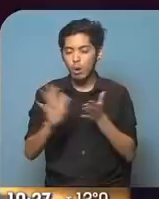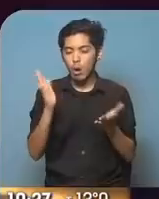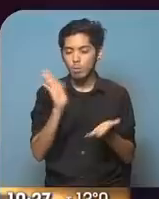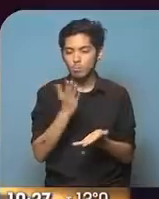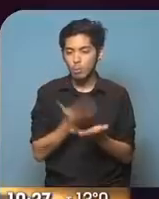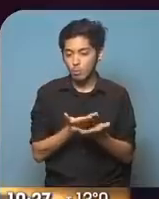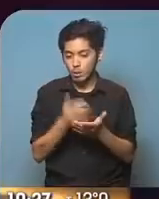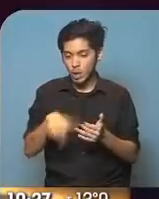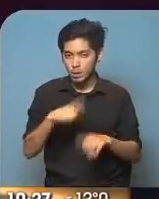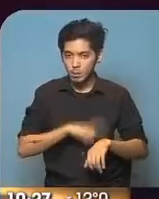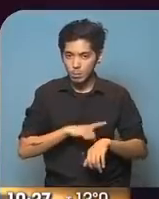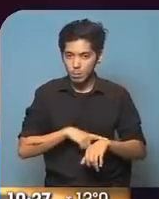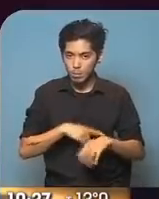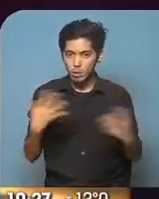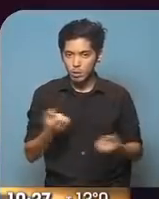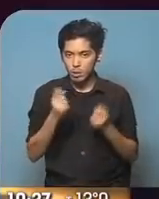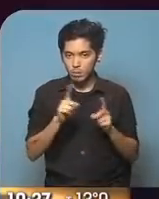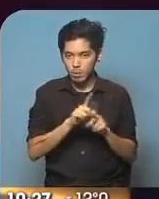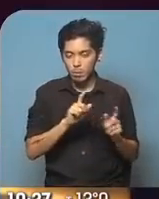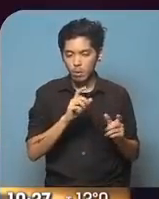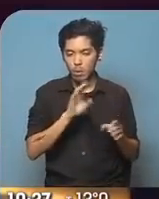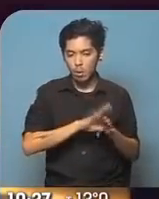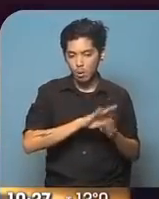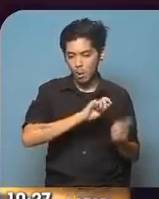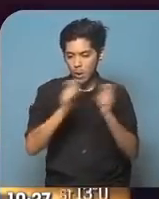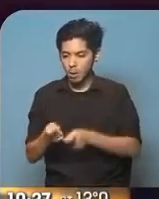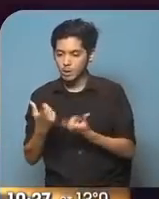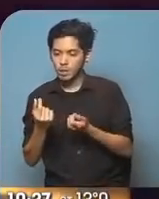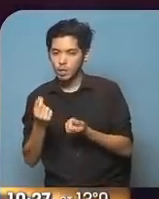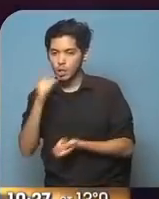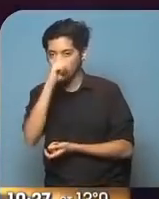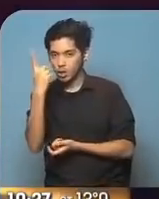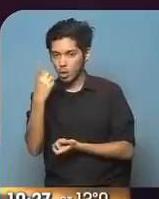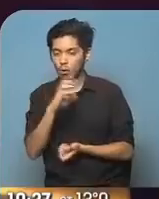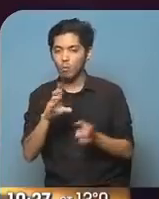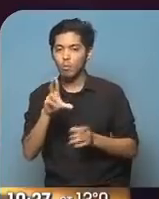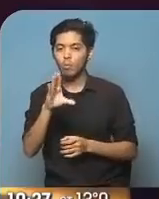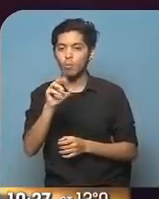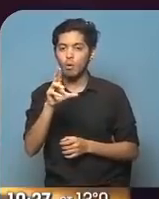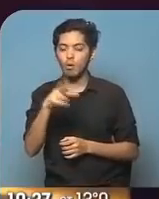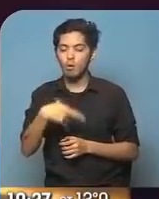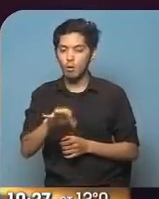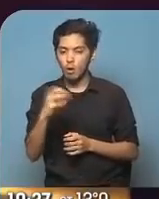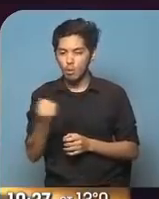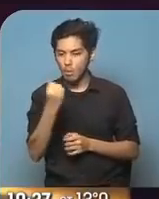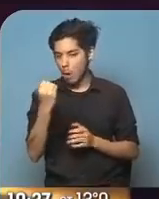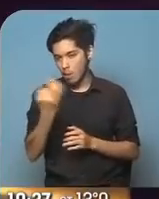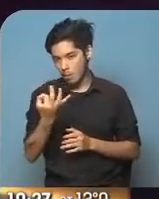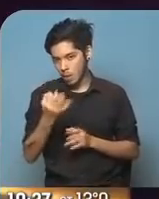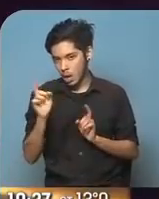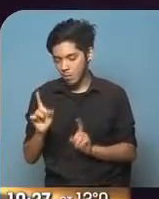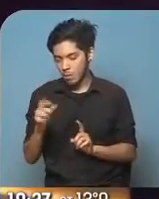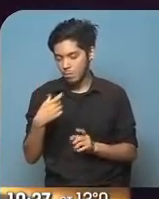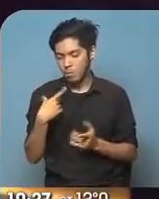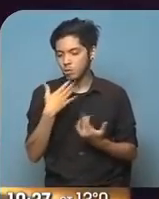este momento que es tratar de que esa deuda pase al tesoro de la nación con un bono específico que no se conocen las condiciones y esto se